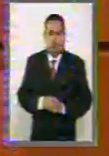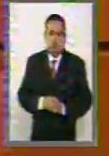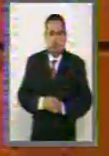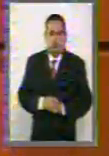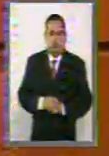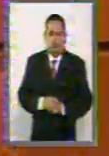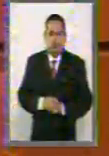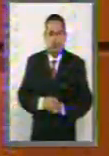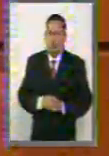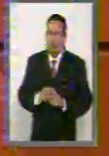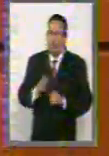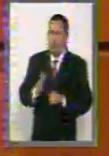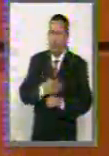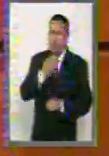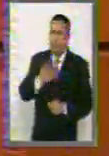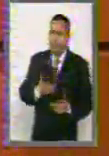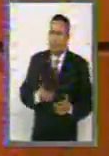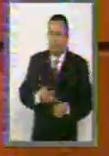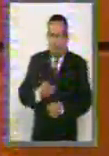¿por qué en esta ocasión